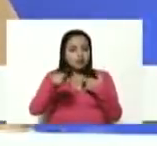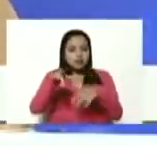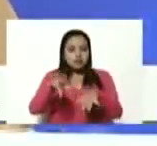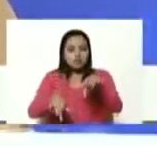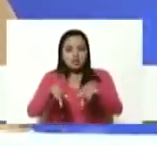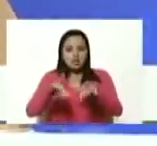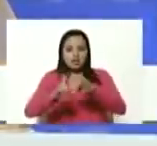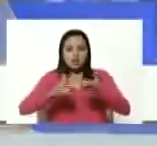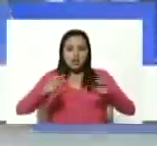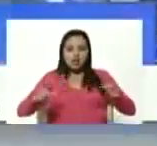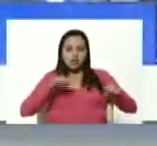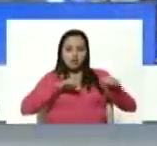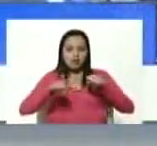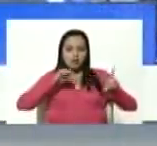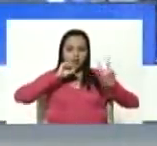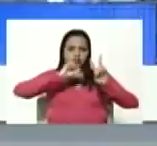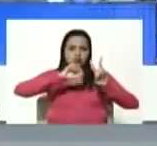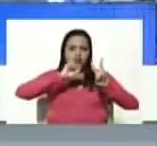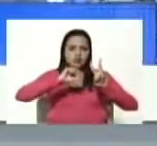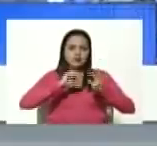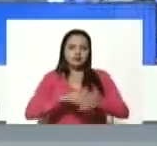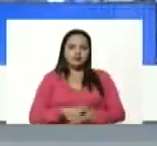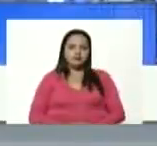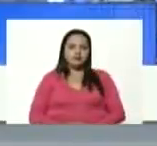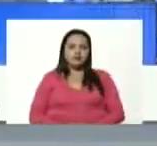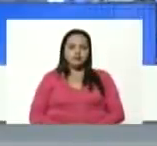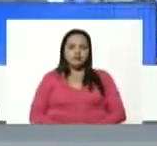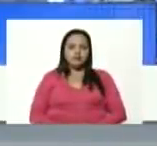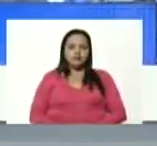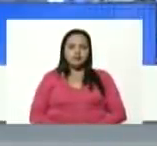secretario general del Movimiento Somos Venezuela, Mervin Maldonado.